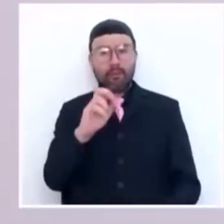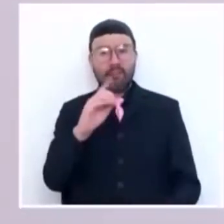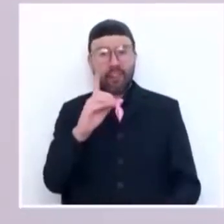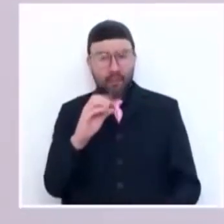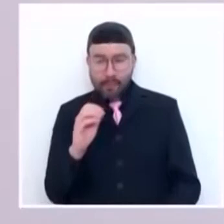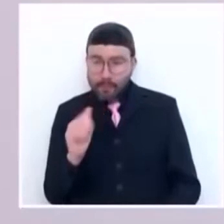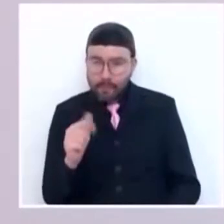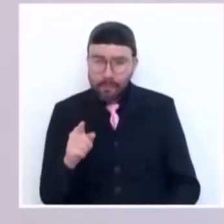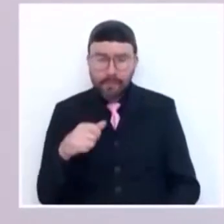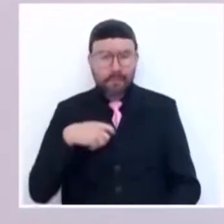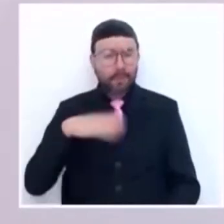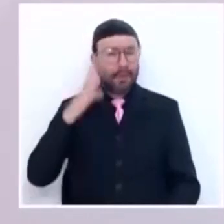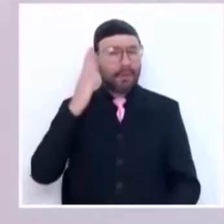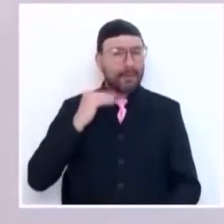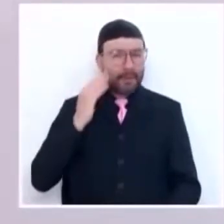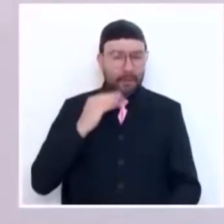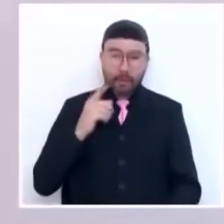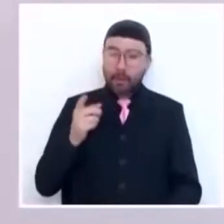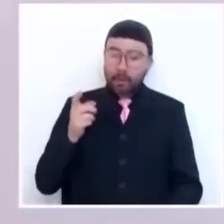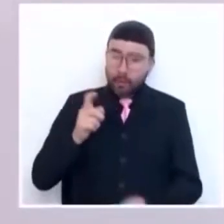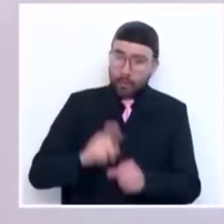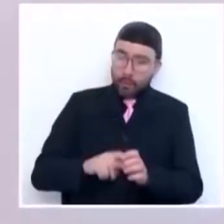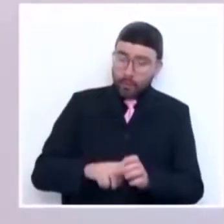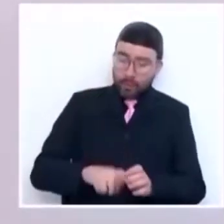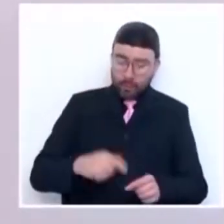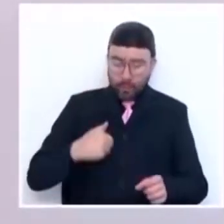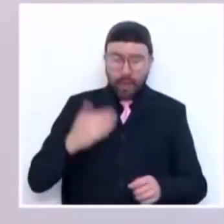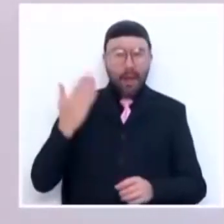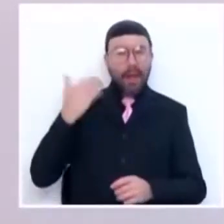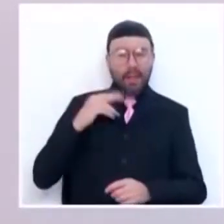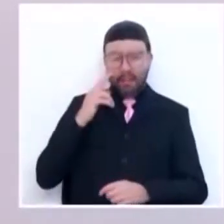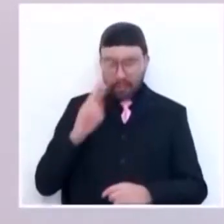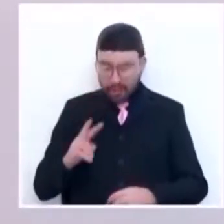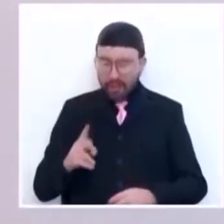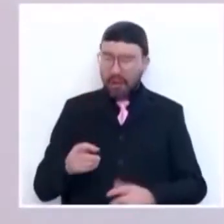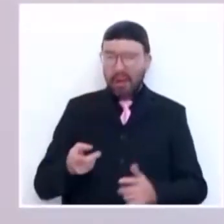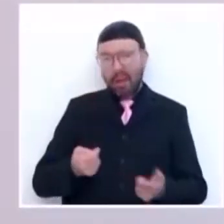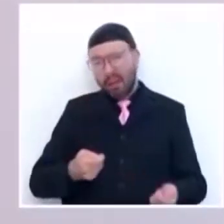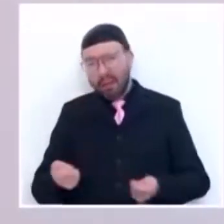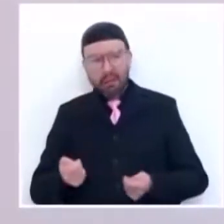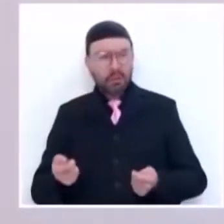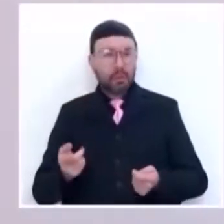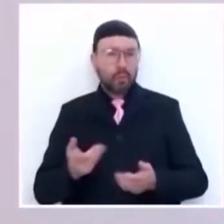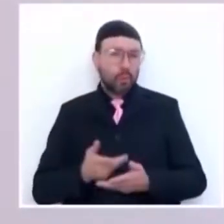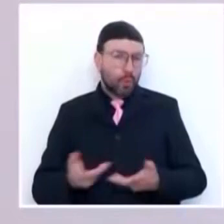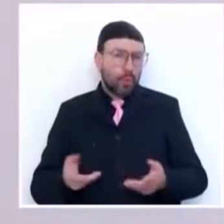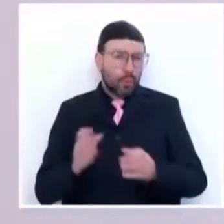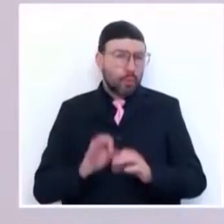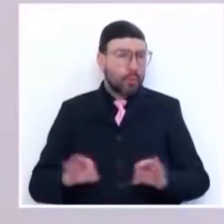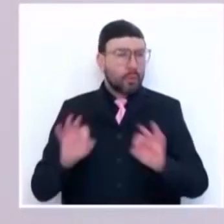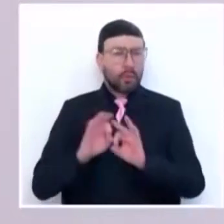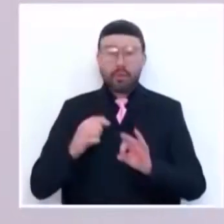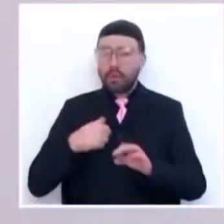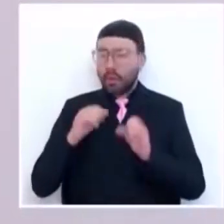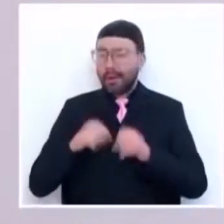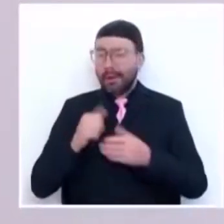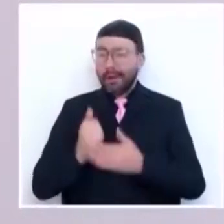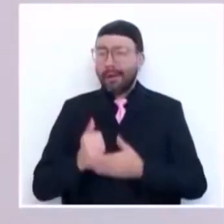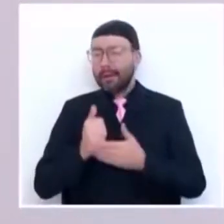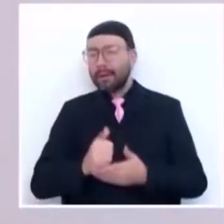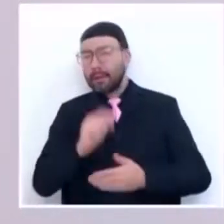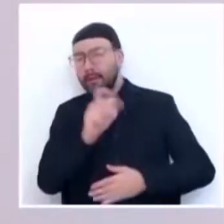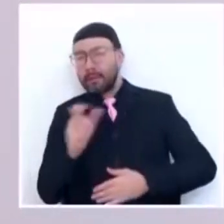de experiencias y de técnicas que yo inicialmente los veía como técnicas muy importantes para yo ayudarle a los